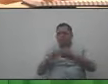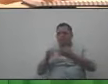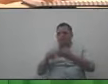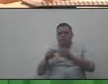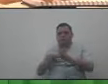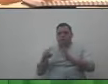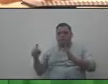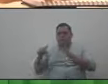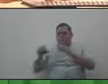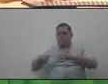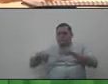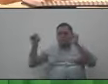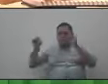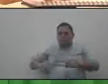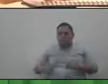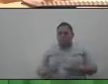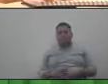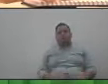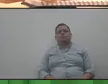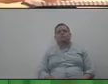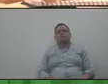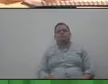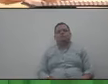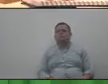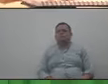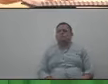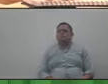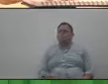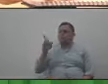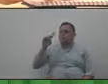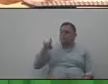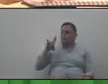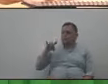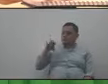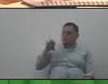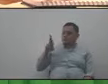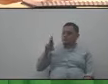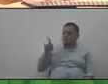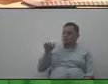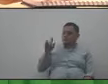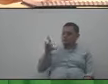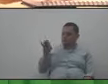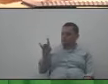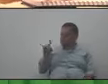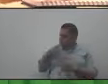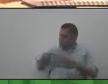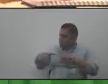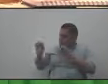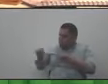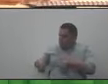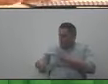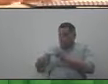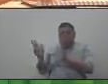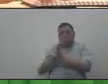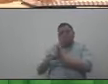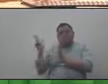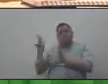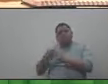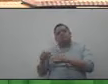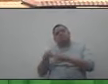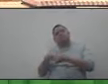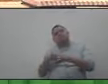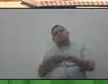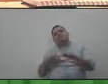parte de la Supersalud, sin embargo, pues se logró conseguir. Y para beneficio de todos, pues